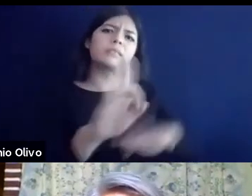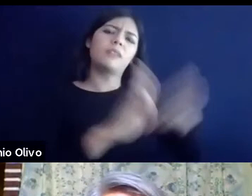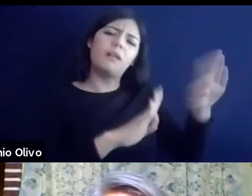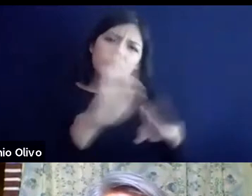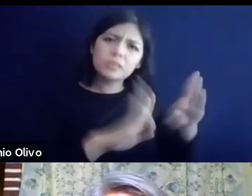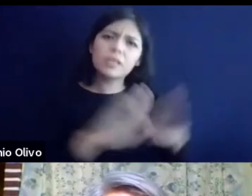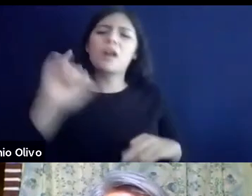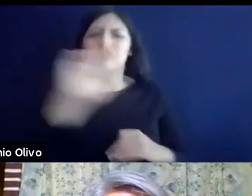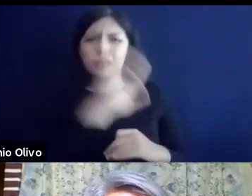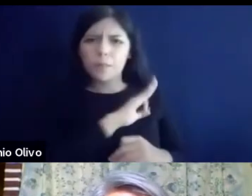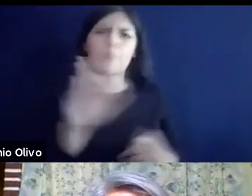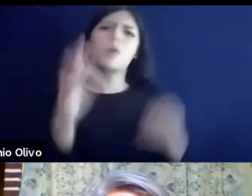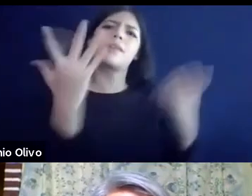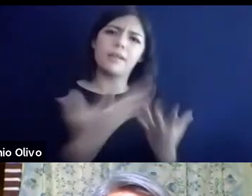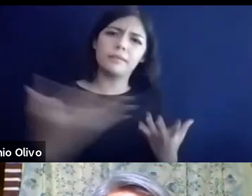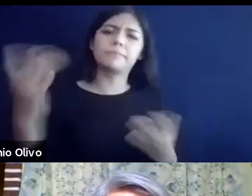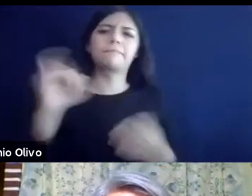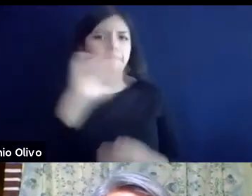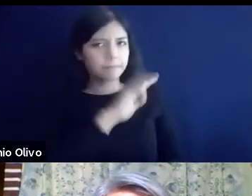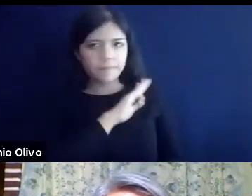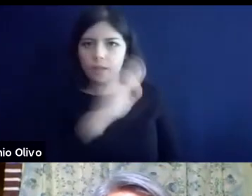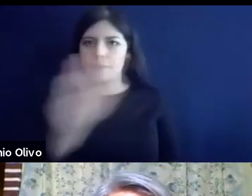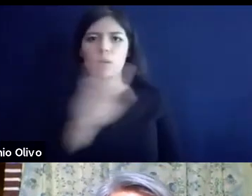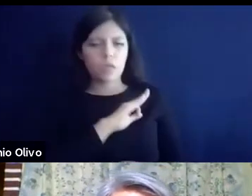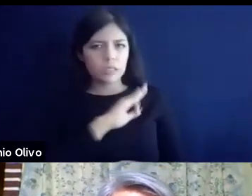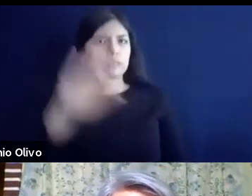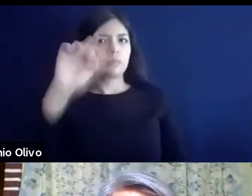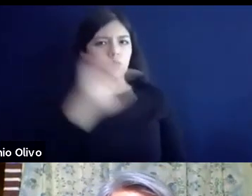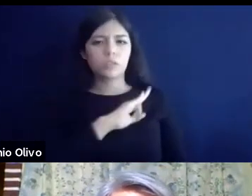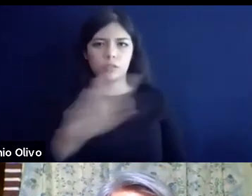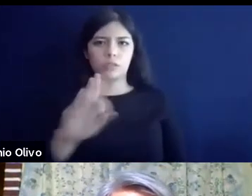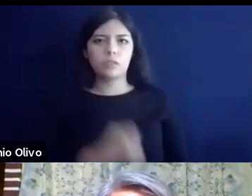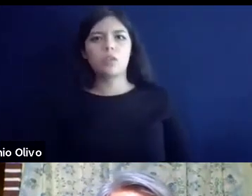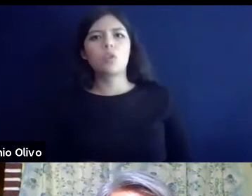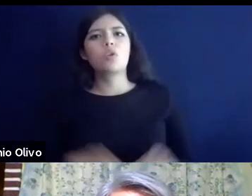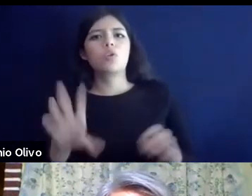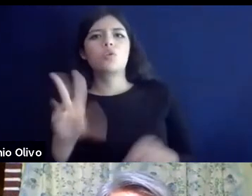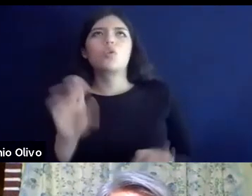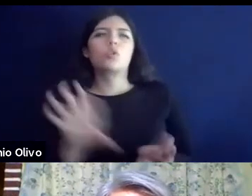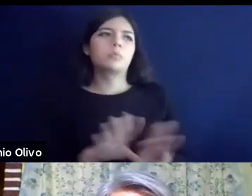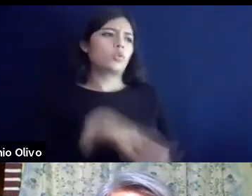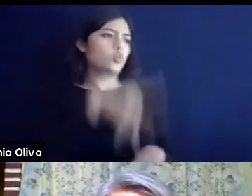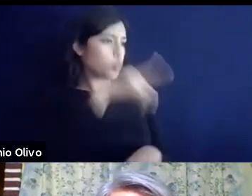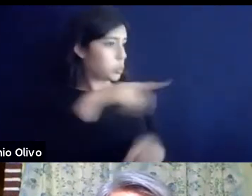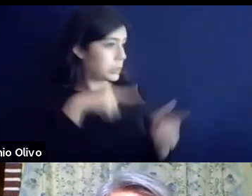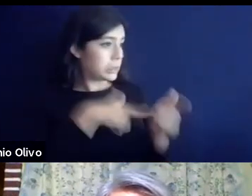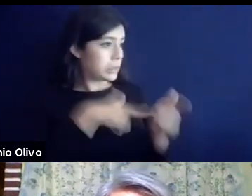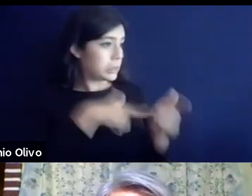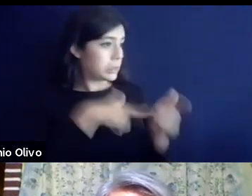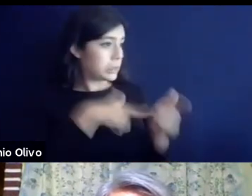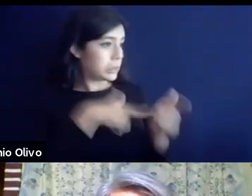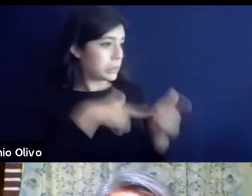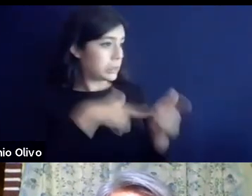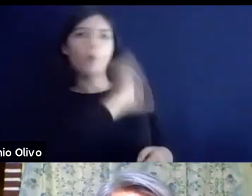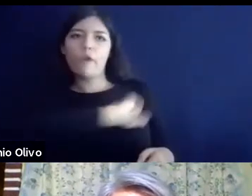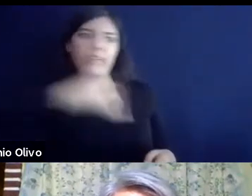sí, si bien no podemos dar miles de esperanzas, sí podemos